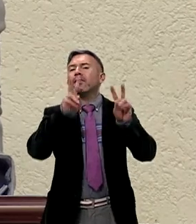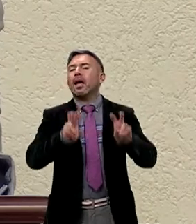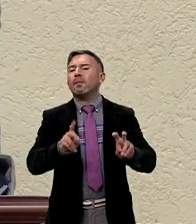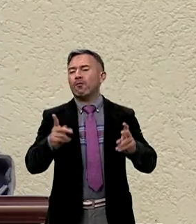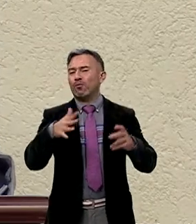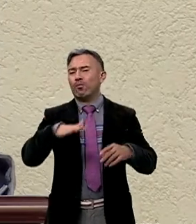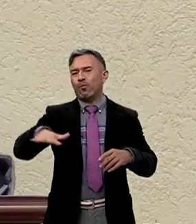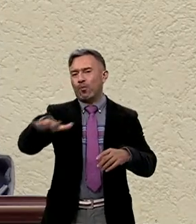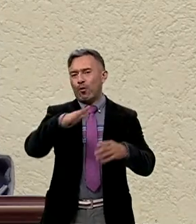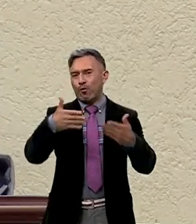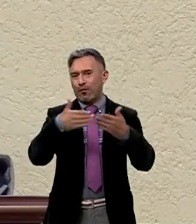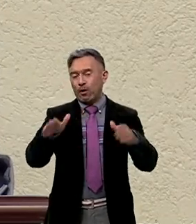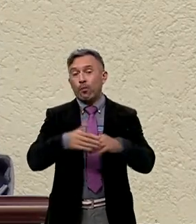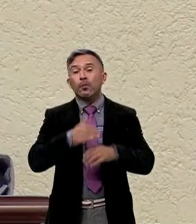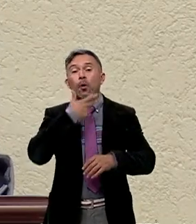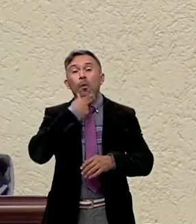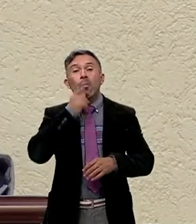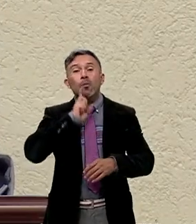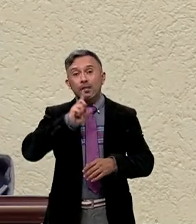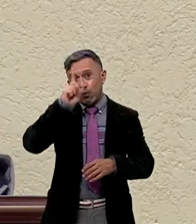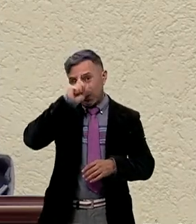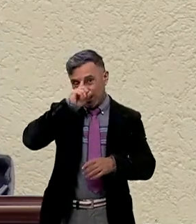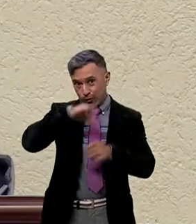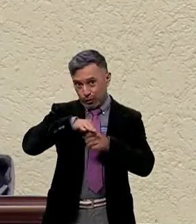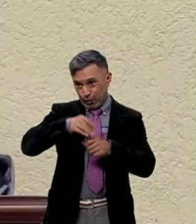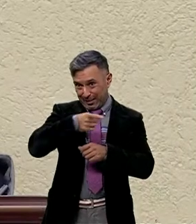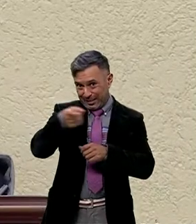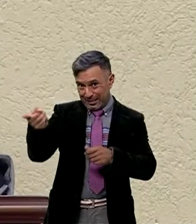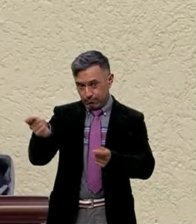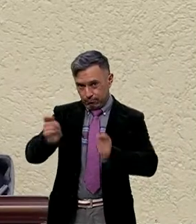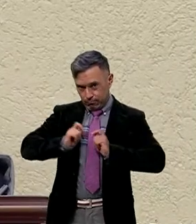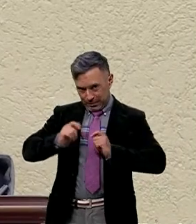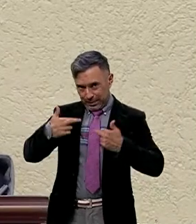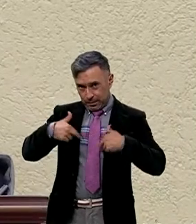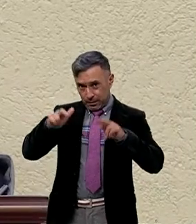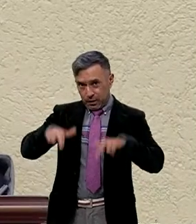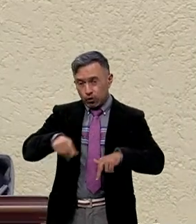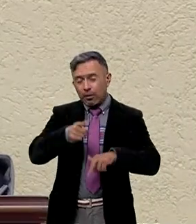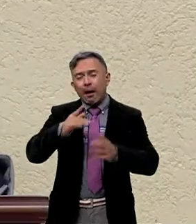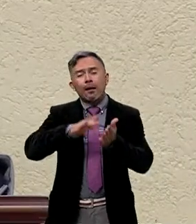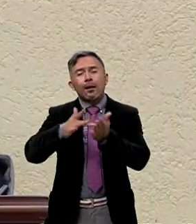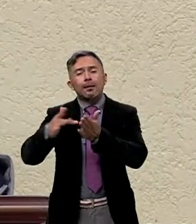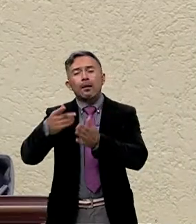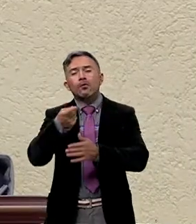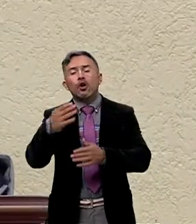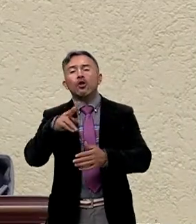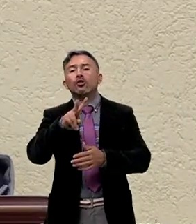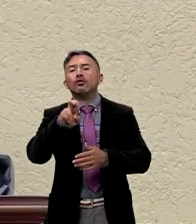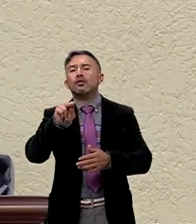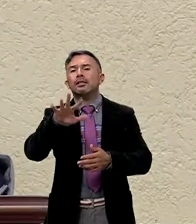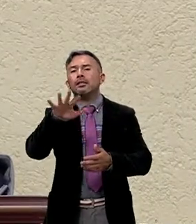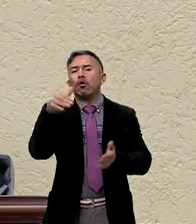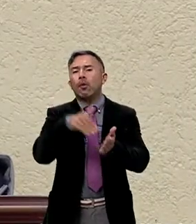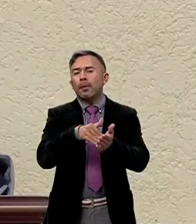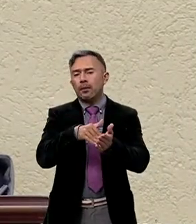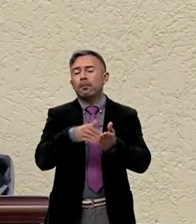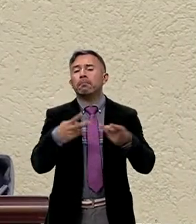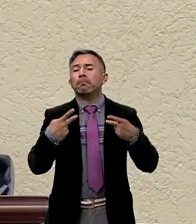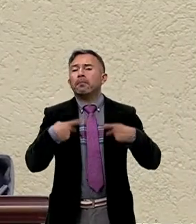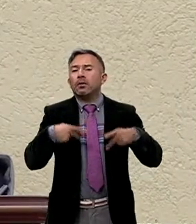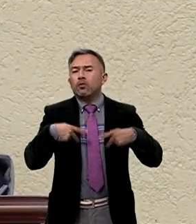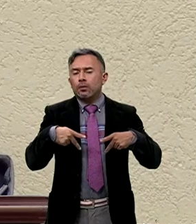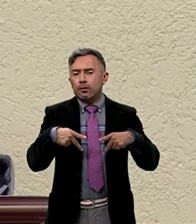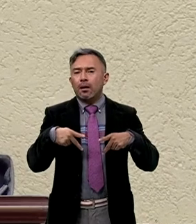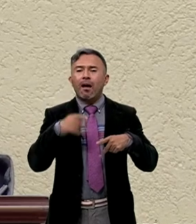de las consejeras y consejeros electorales reitero mi agradecimiento a cada una de los más de 285.000 funcionarios y funcionarias